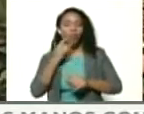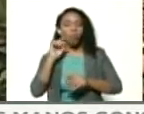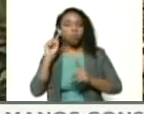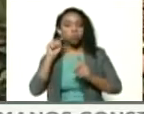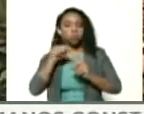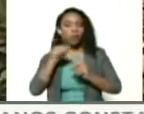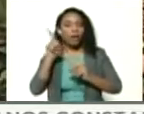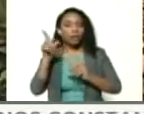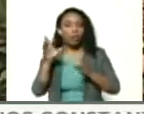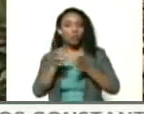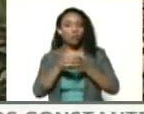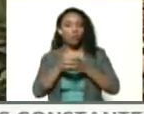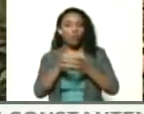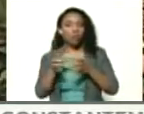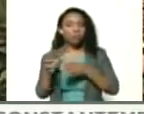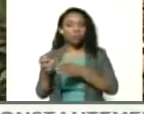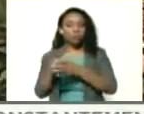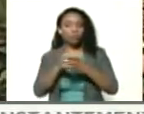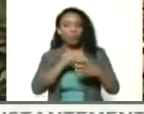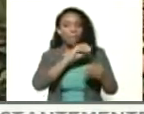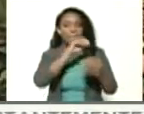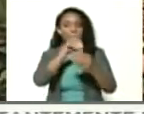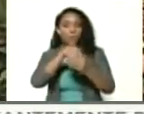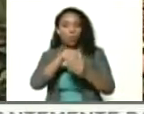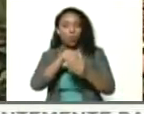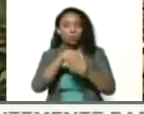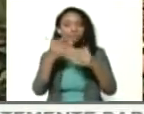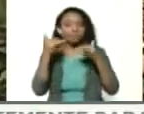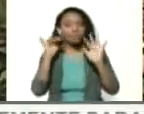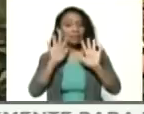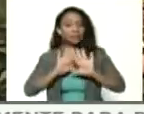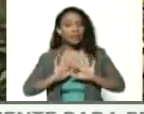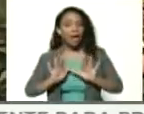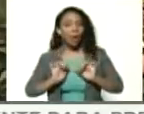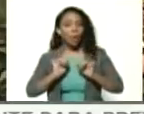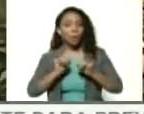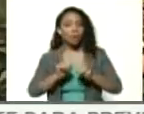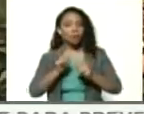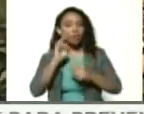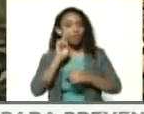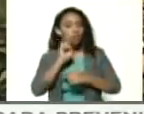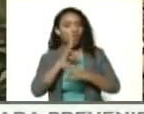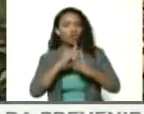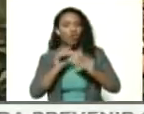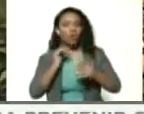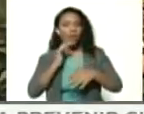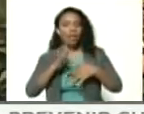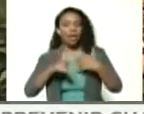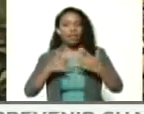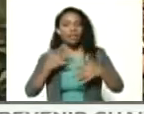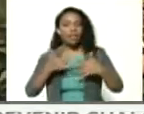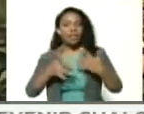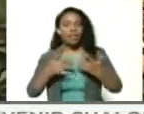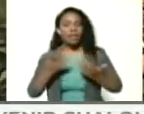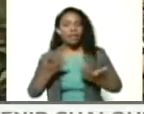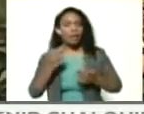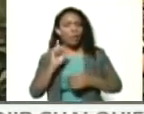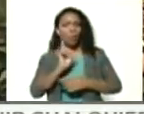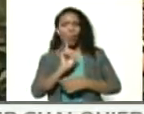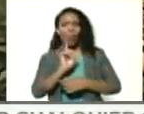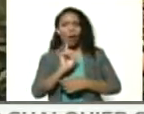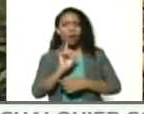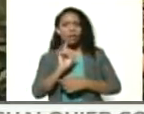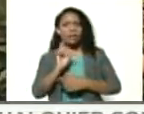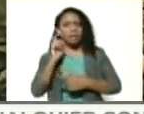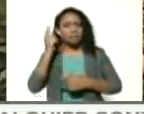inoculado, esos sectores estaban inoculados. Sin embargo, cuando ya comenzábamos a ver todos estos acontecimientos que no tenían ni pie